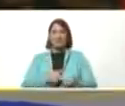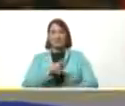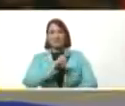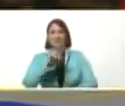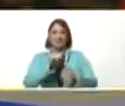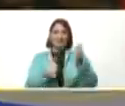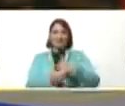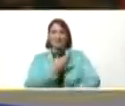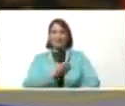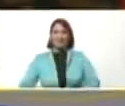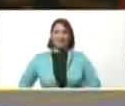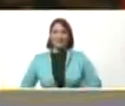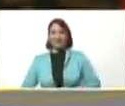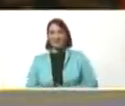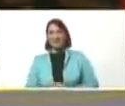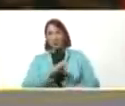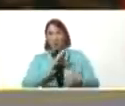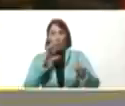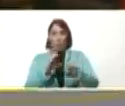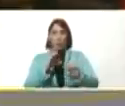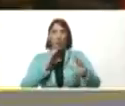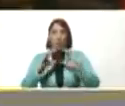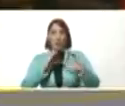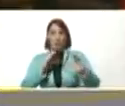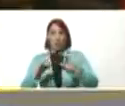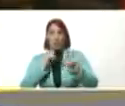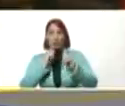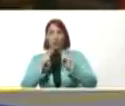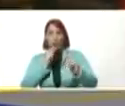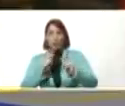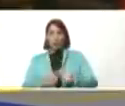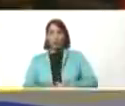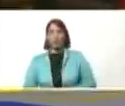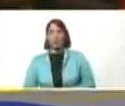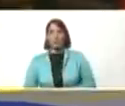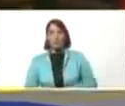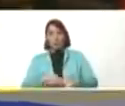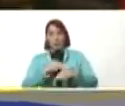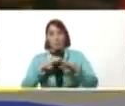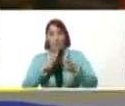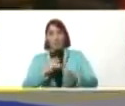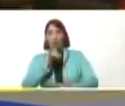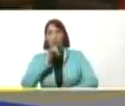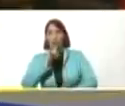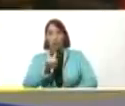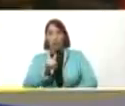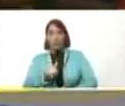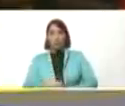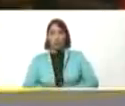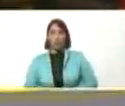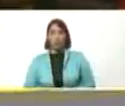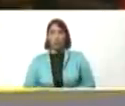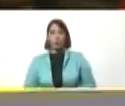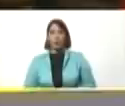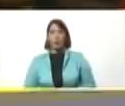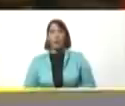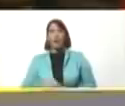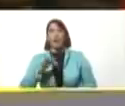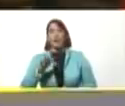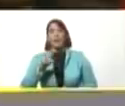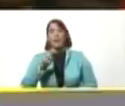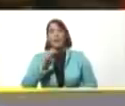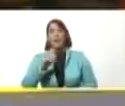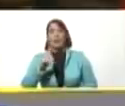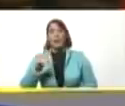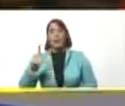vicepresidente de Cultura, Comunicación y Turismo, ministro de Información, Alfred